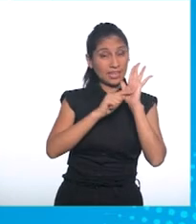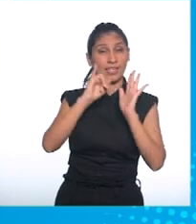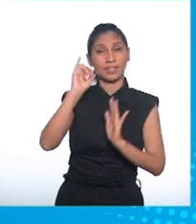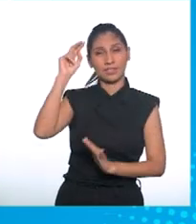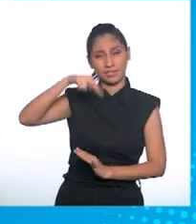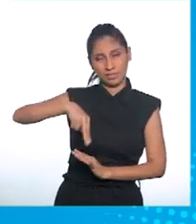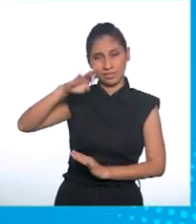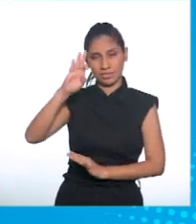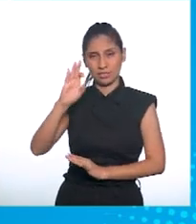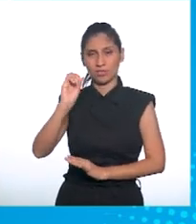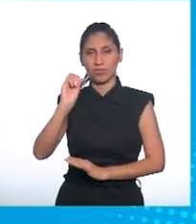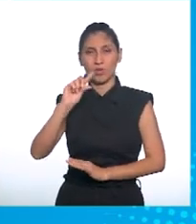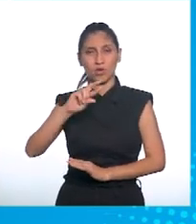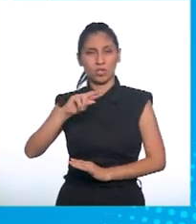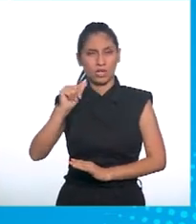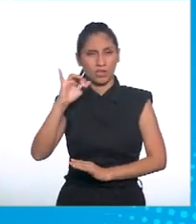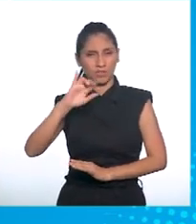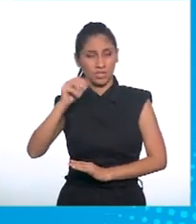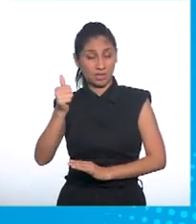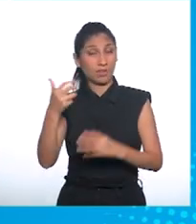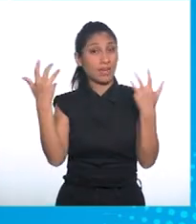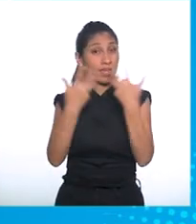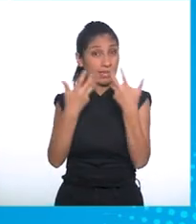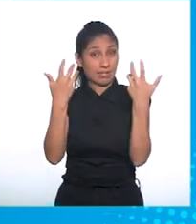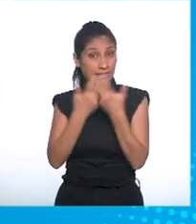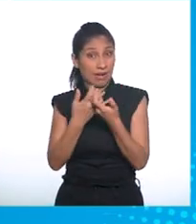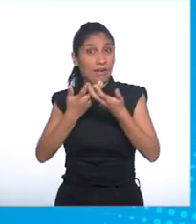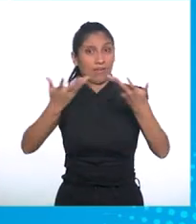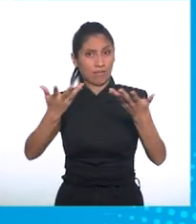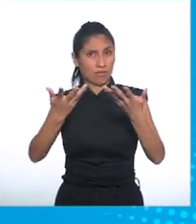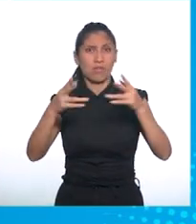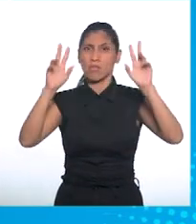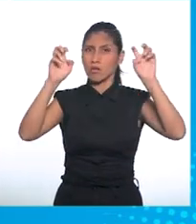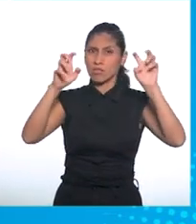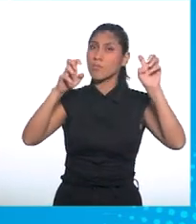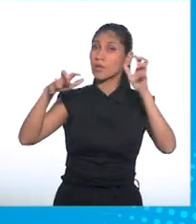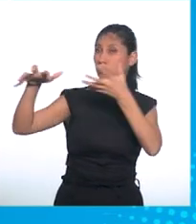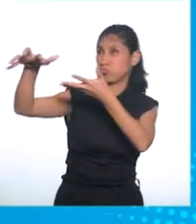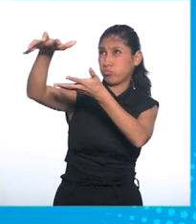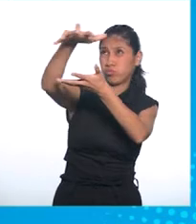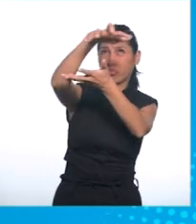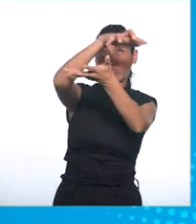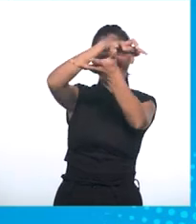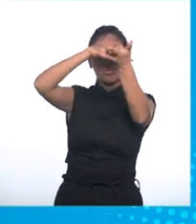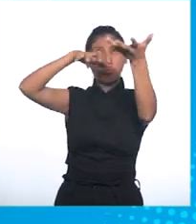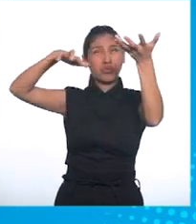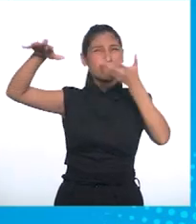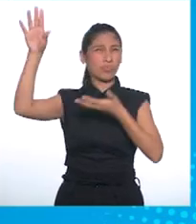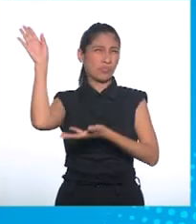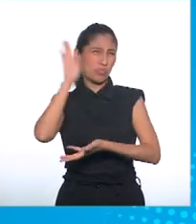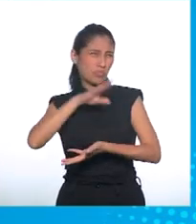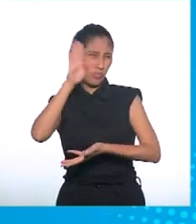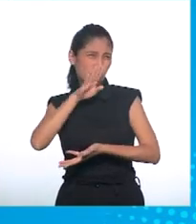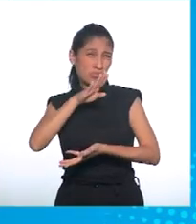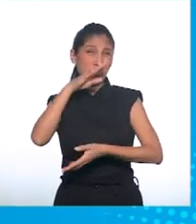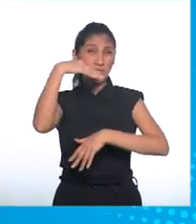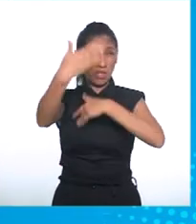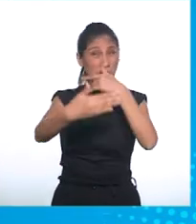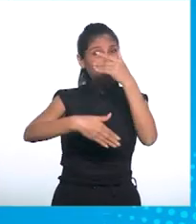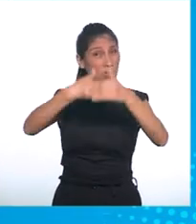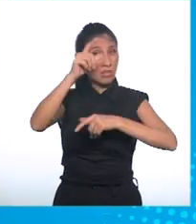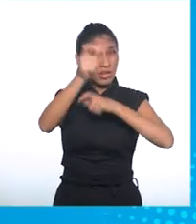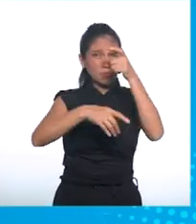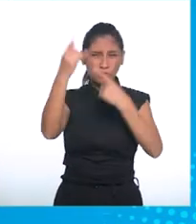habla sobre los problemas a la salud que puede traer la contaminación del aire doméstico. Muestra los porcentajes de personas que son afectadas con